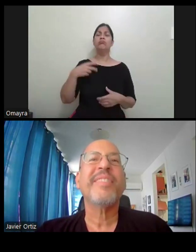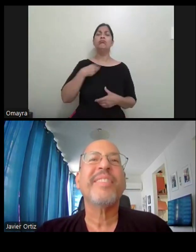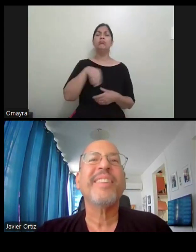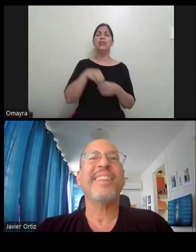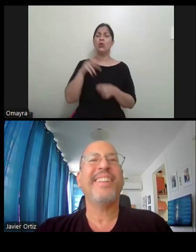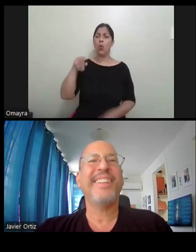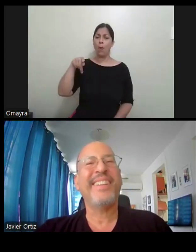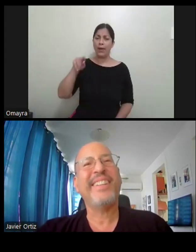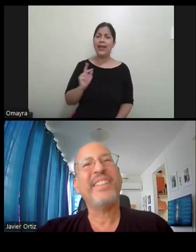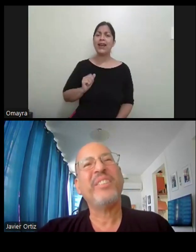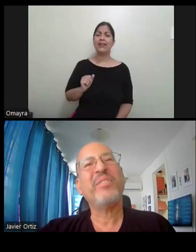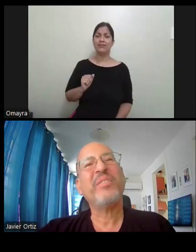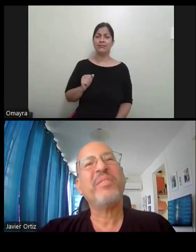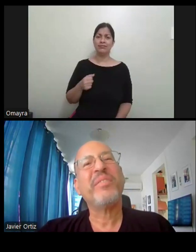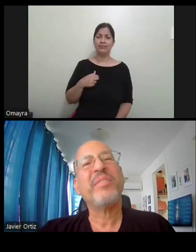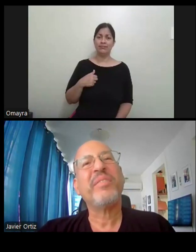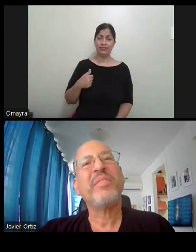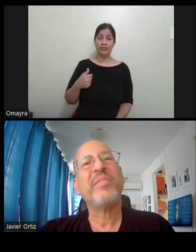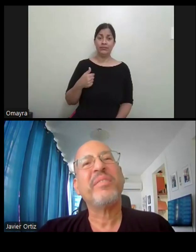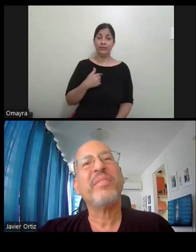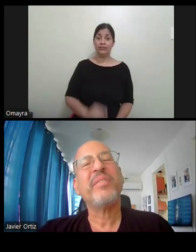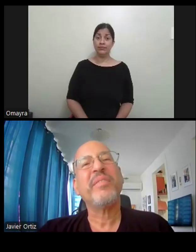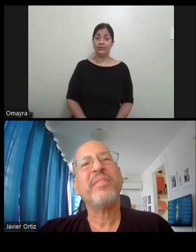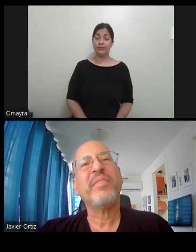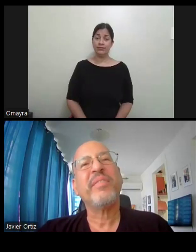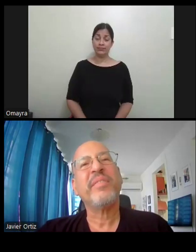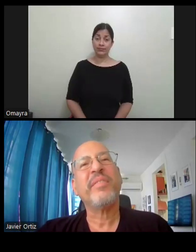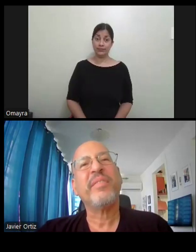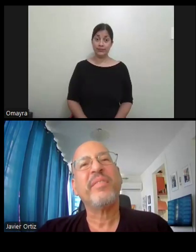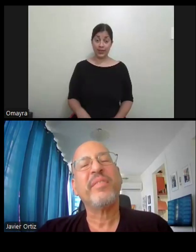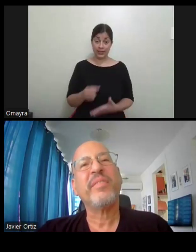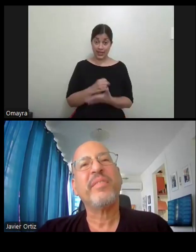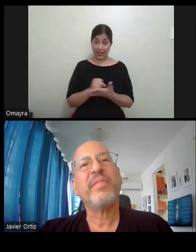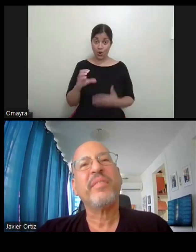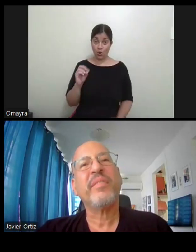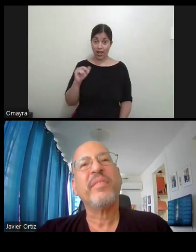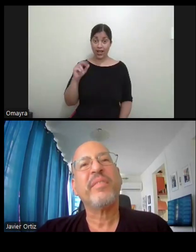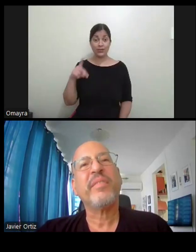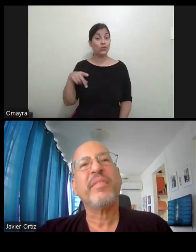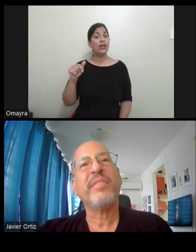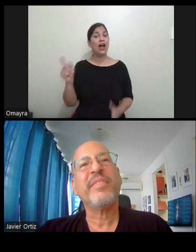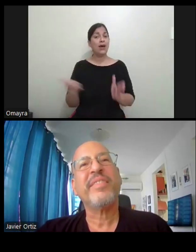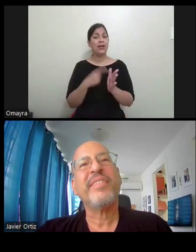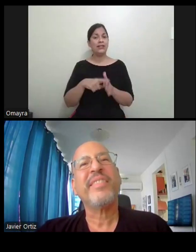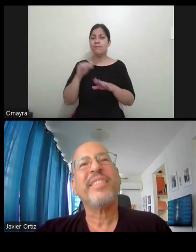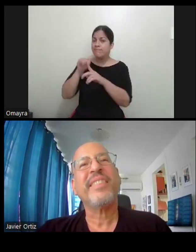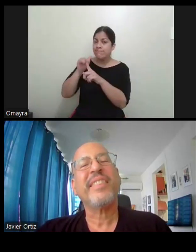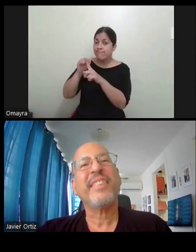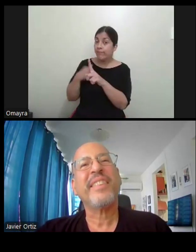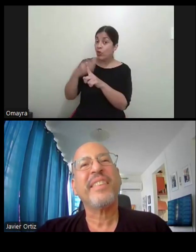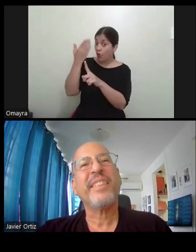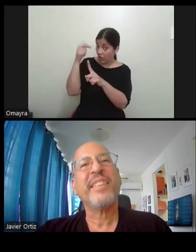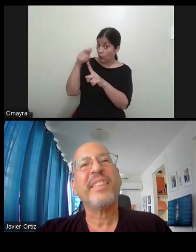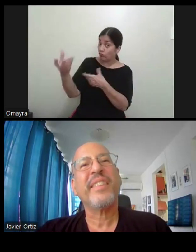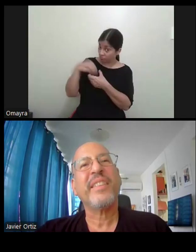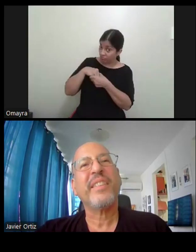UPR, al punto de que Sagrado a veces me llama la atención. Sagrado me llama la atención. ¿Se te olvida que